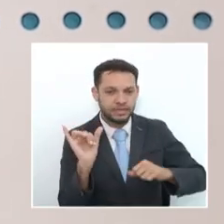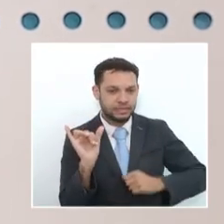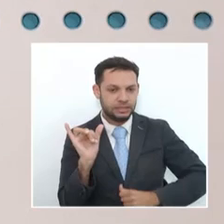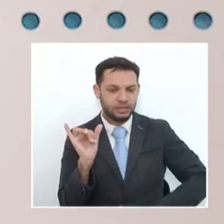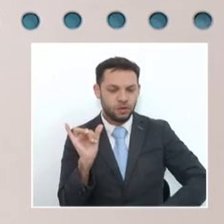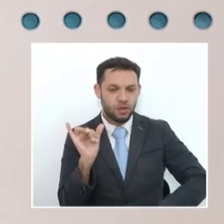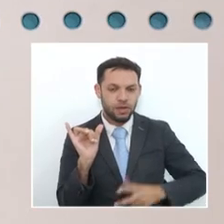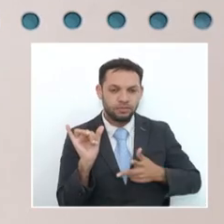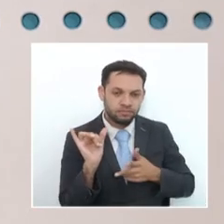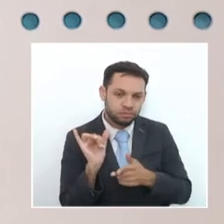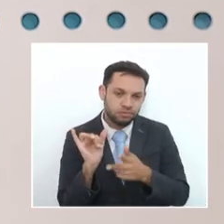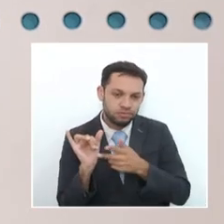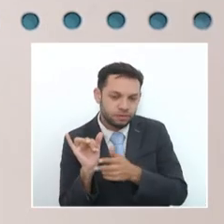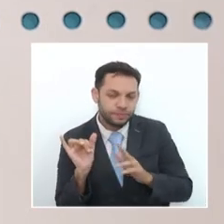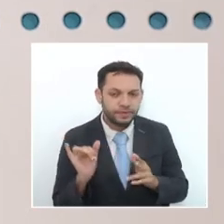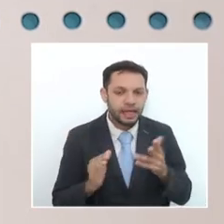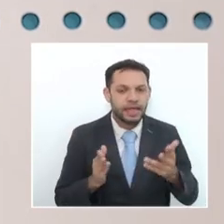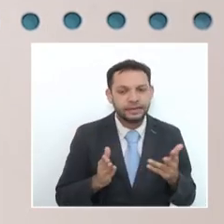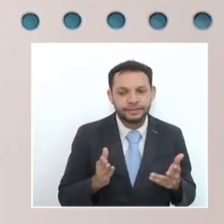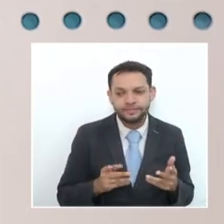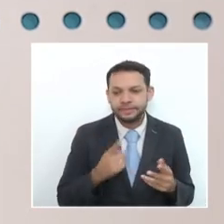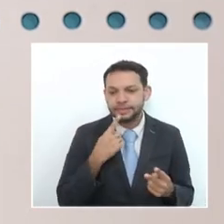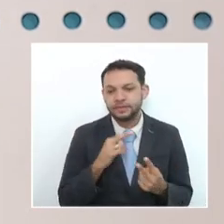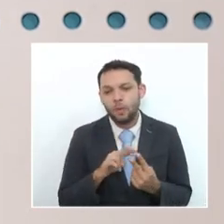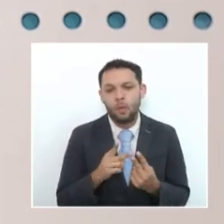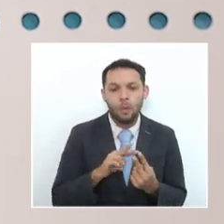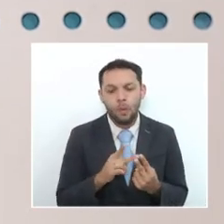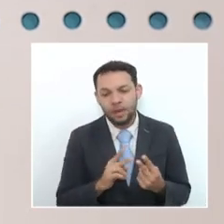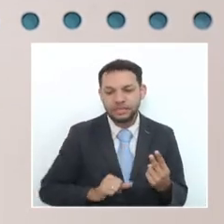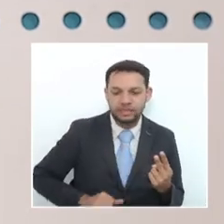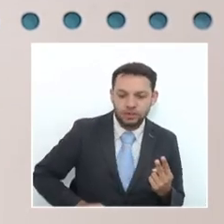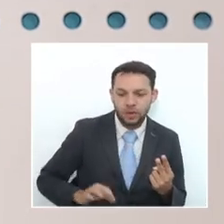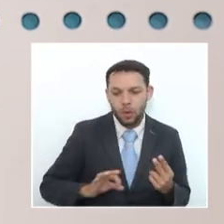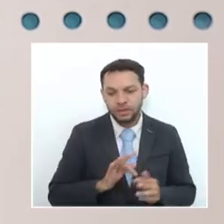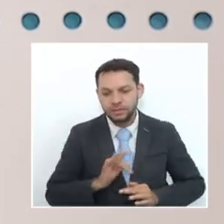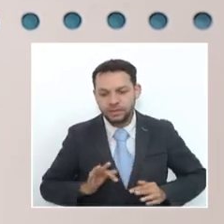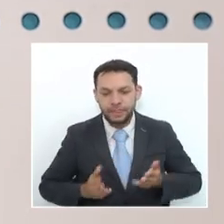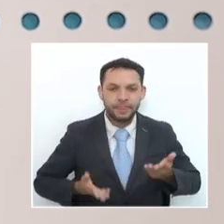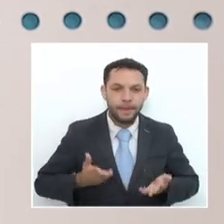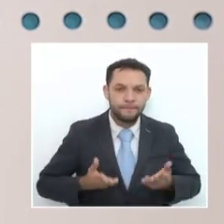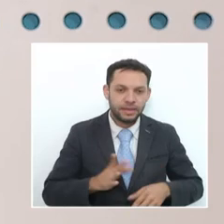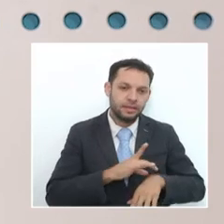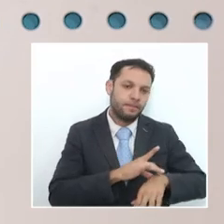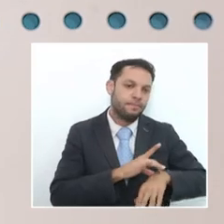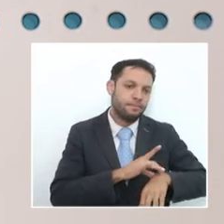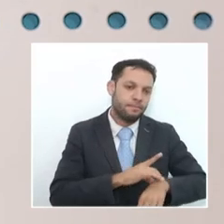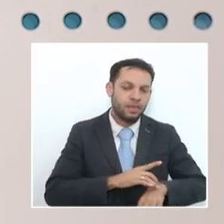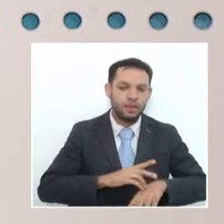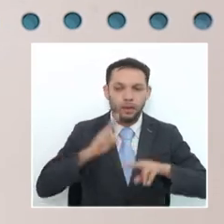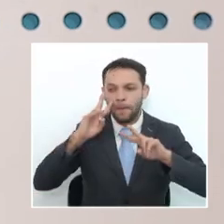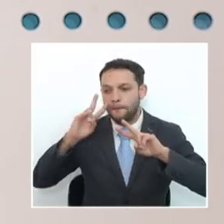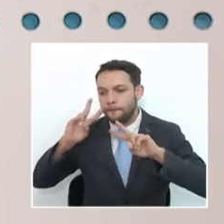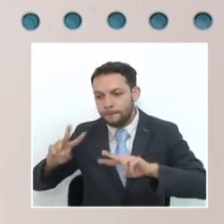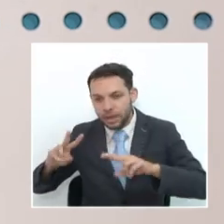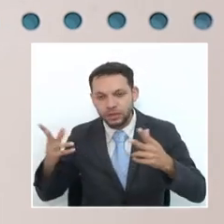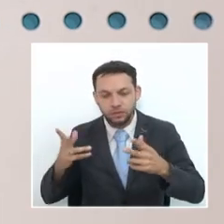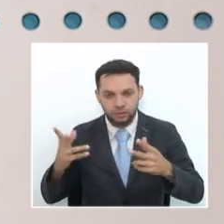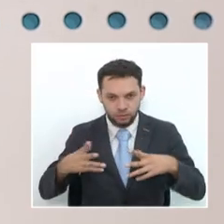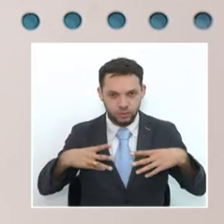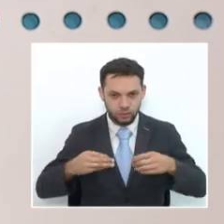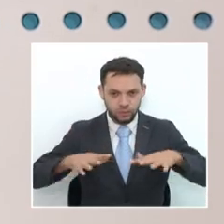Definirle por televisión si se quita o no el útero, eso se lo define el ginecólogo o ginecóloga. En nuestros parques de la